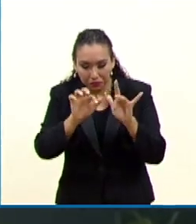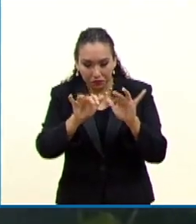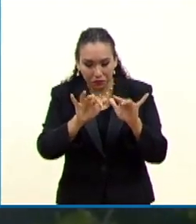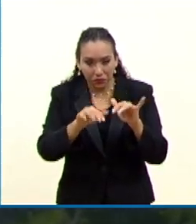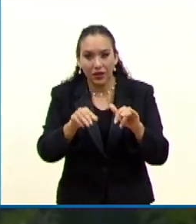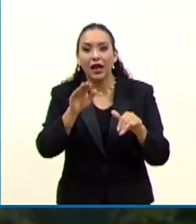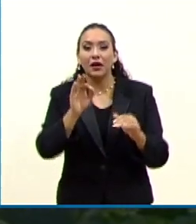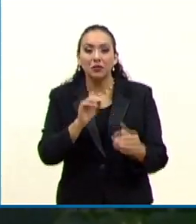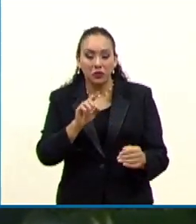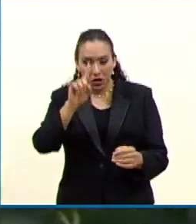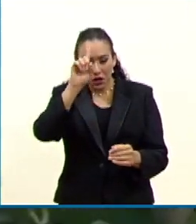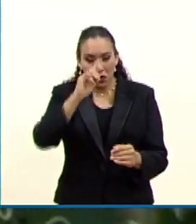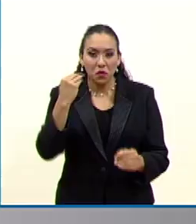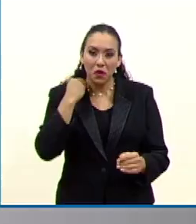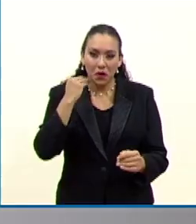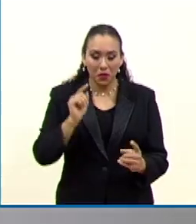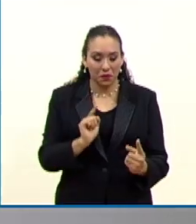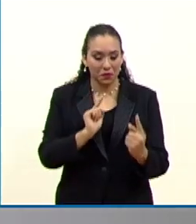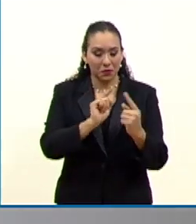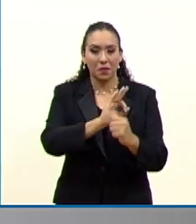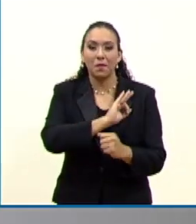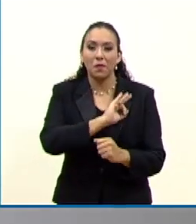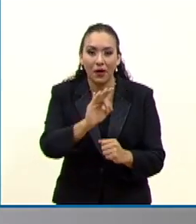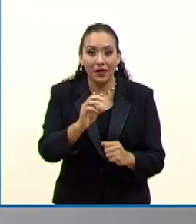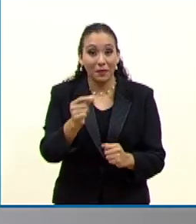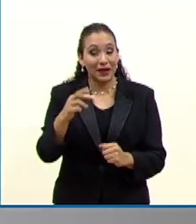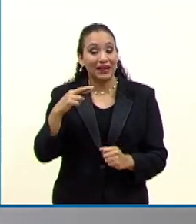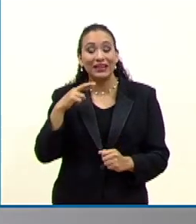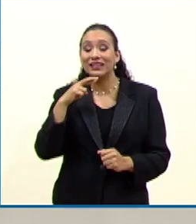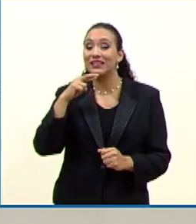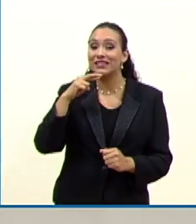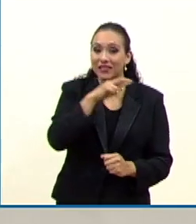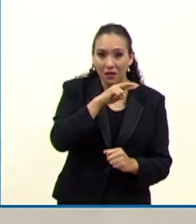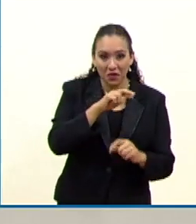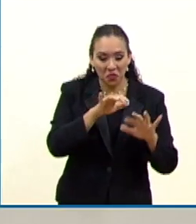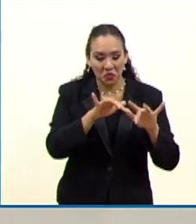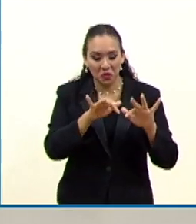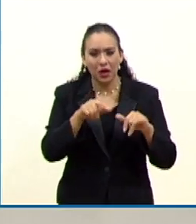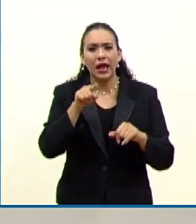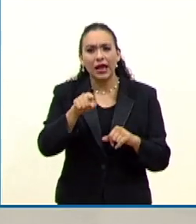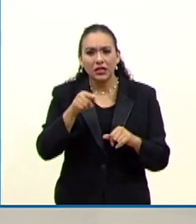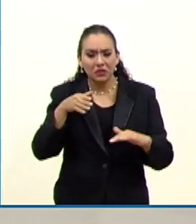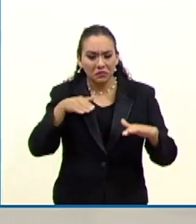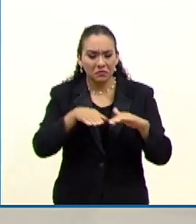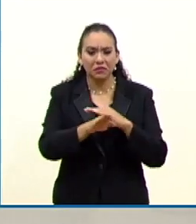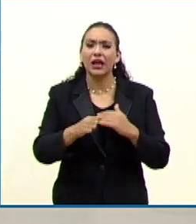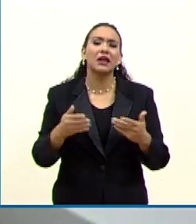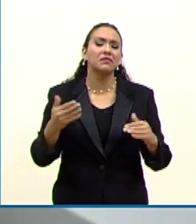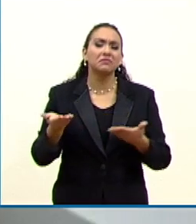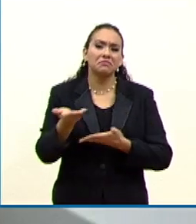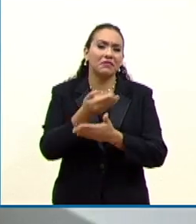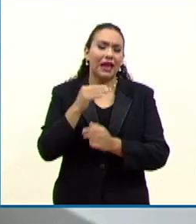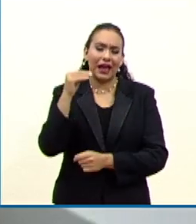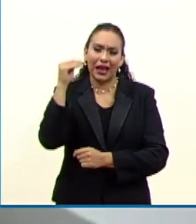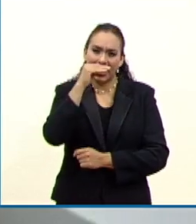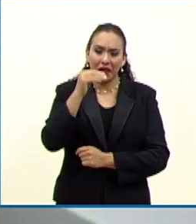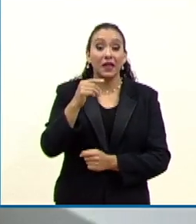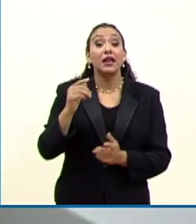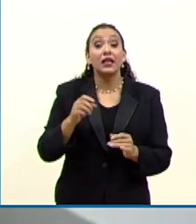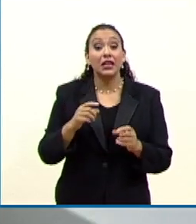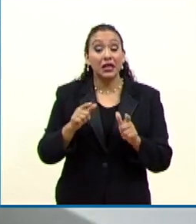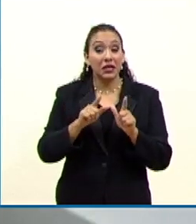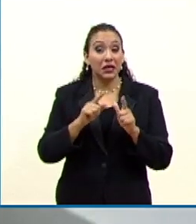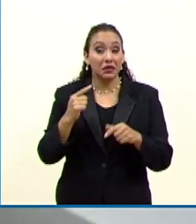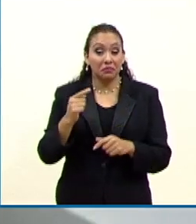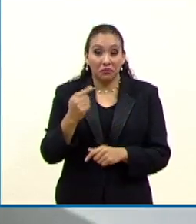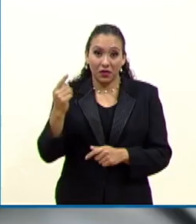usuarios y brindarles la ayuda que requieran lo más pronto posible. El servicio es totalmente gratuito y está disponible las 24 horas